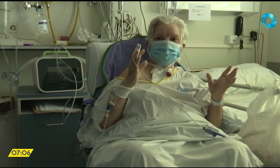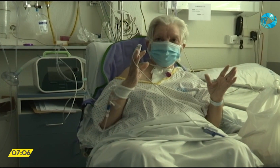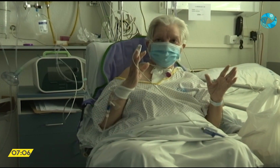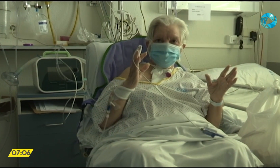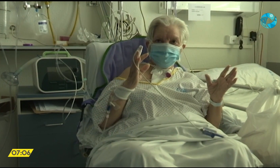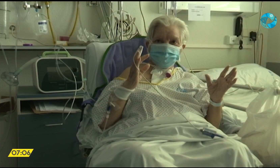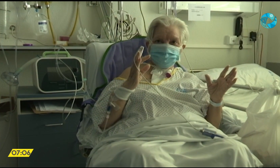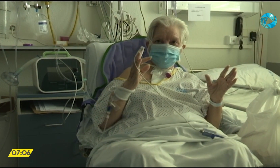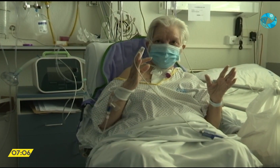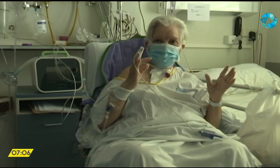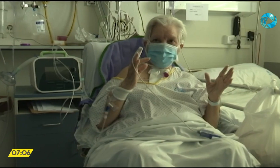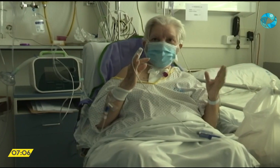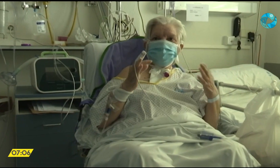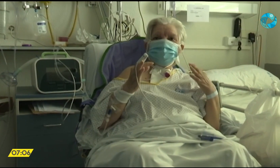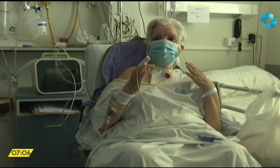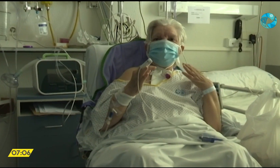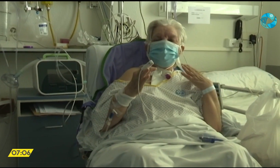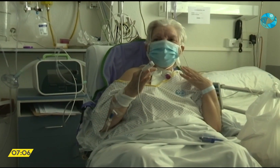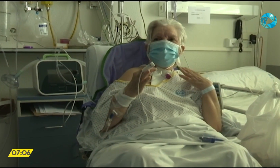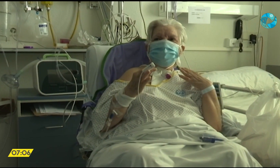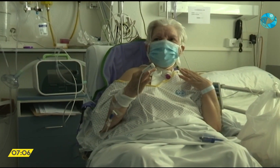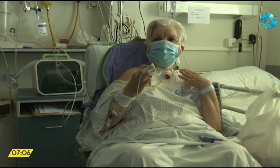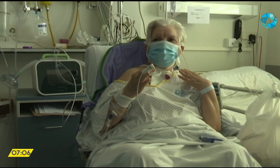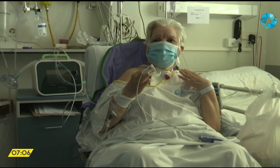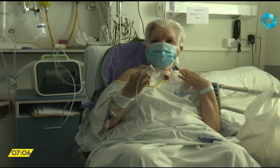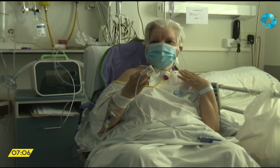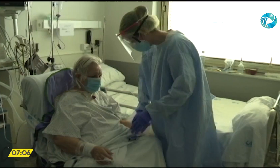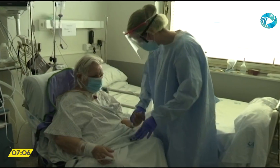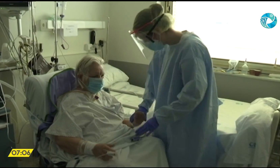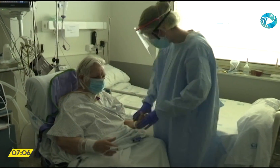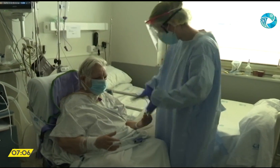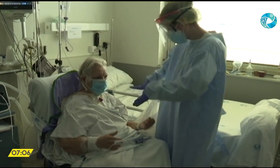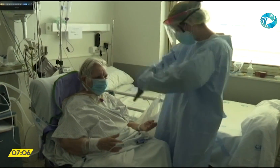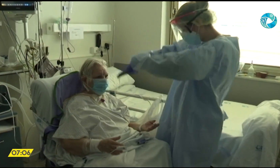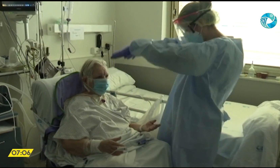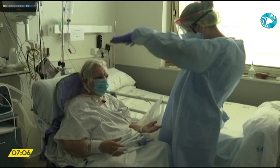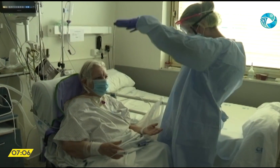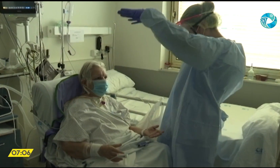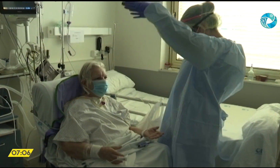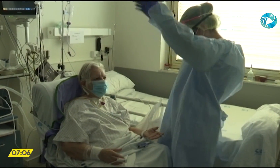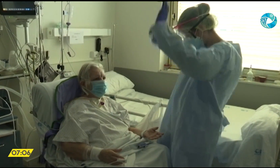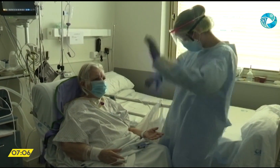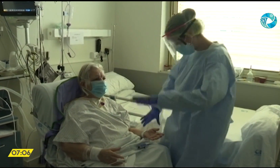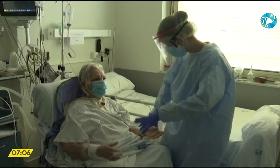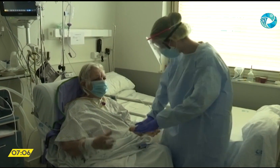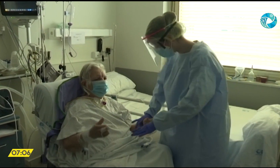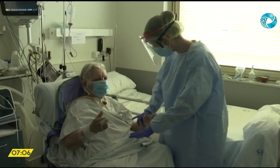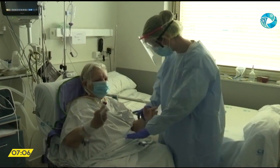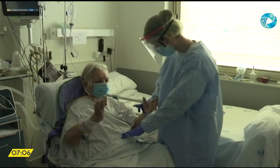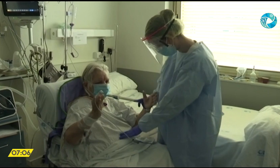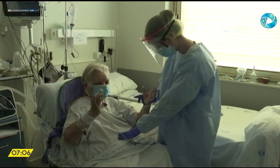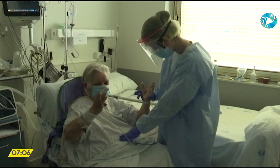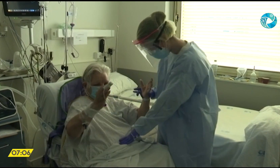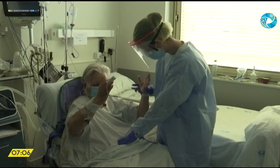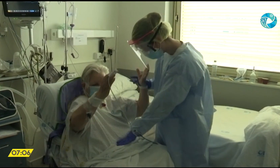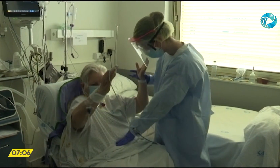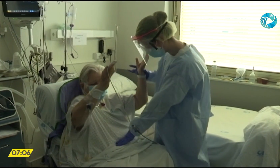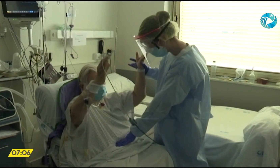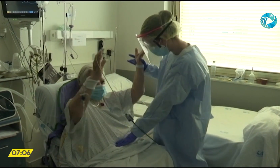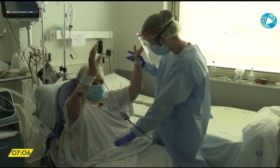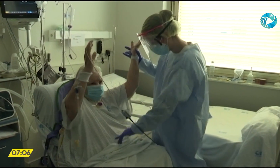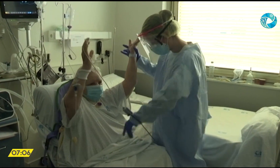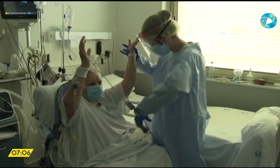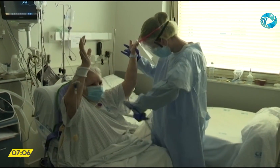me quede. Porque todavía no me han curado esto. Salió de la unidad de cuidados intensivos, pero para